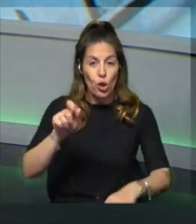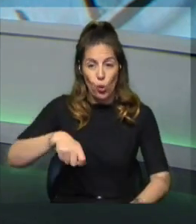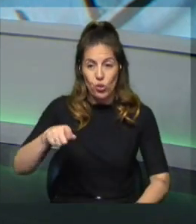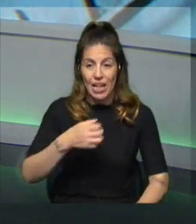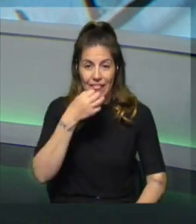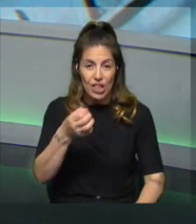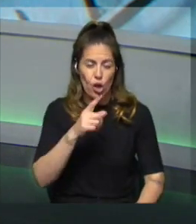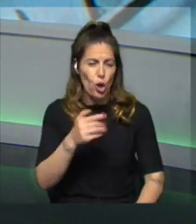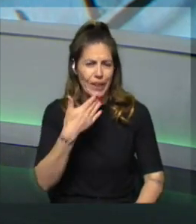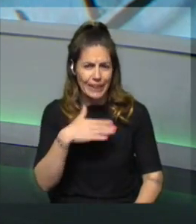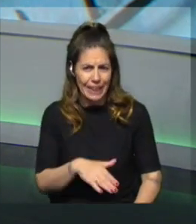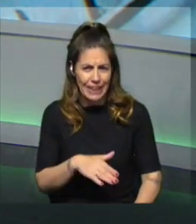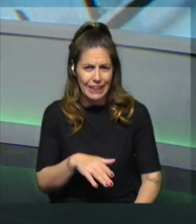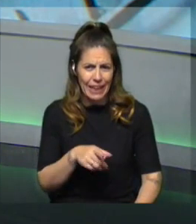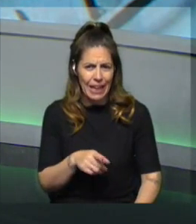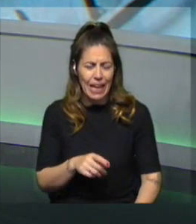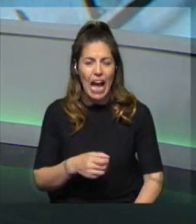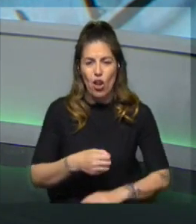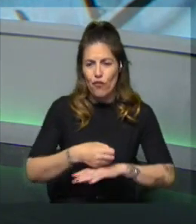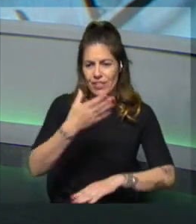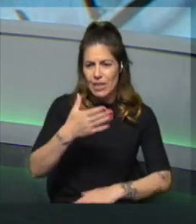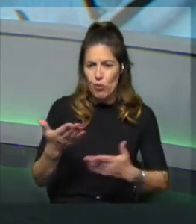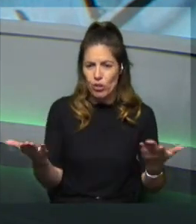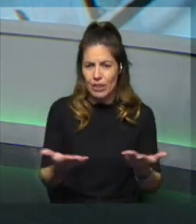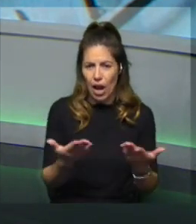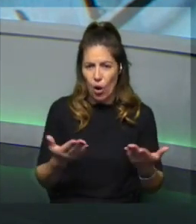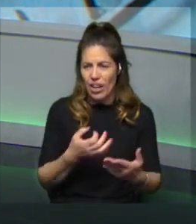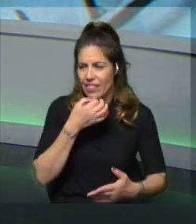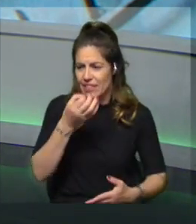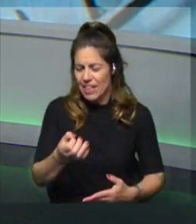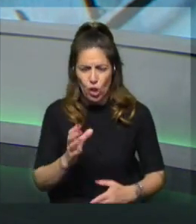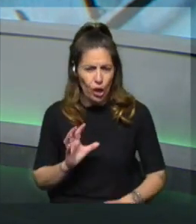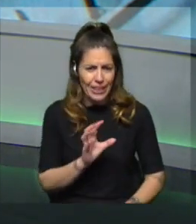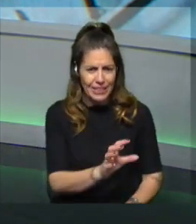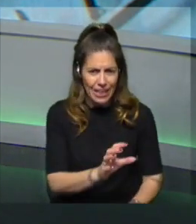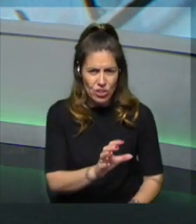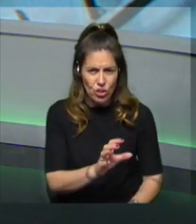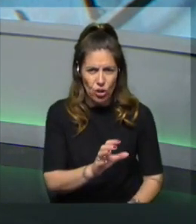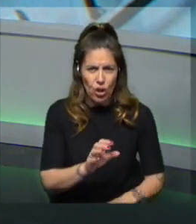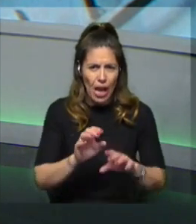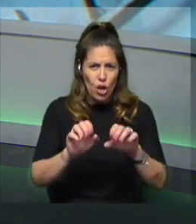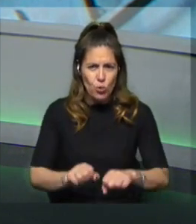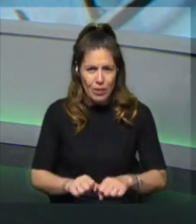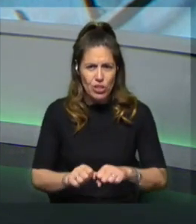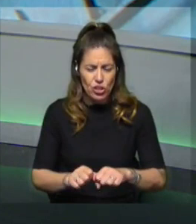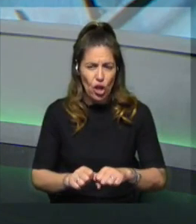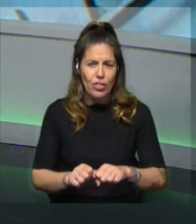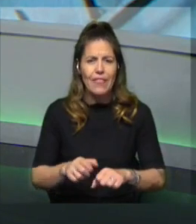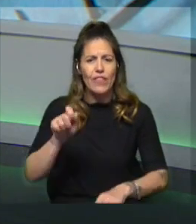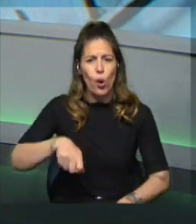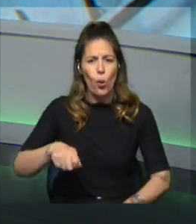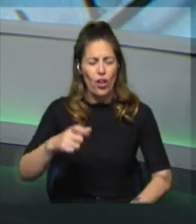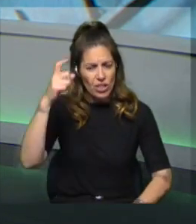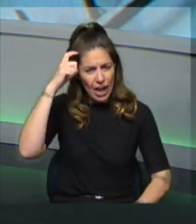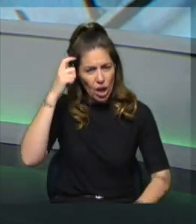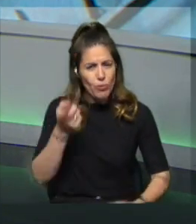dijo que no entiende a los legisladores del oficialismo que ahora están manifestando su rechazo a la supresión de juzgados en San Carlos, porque son los